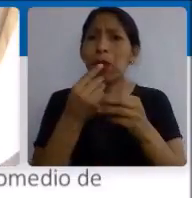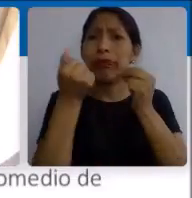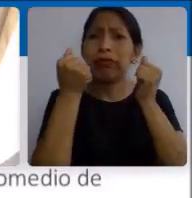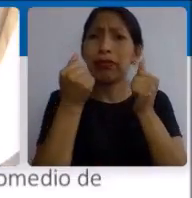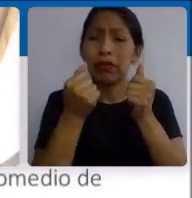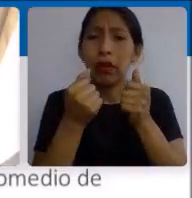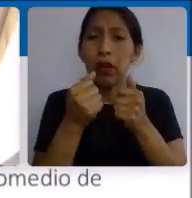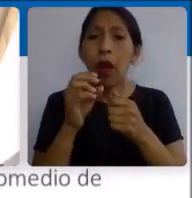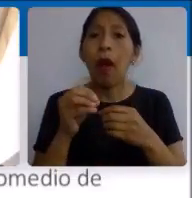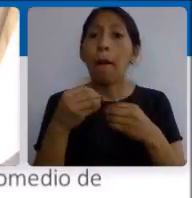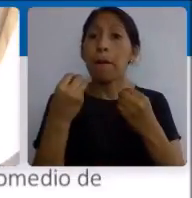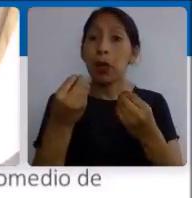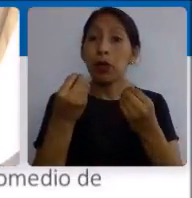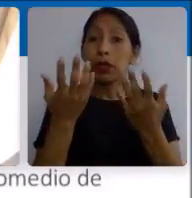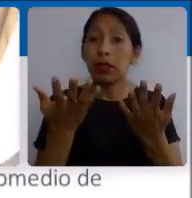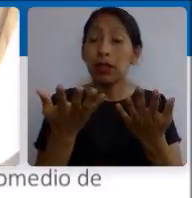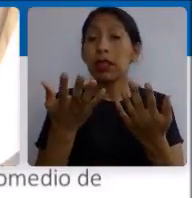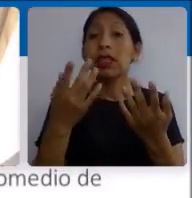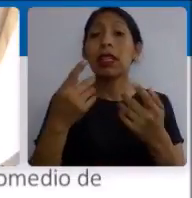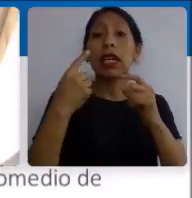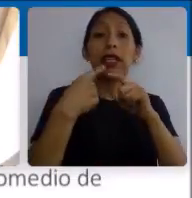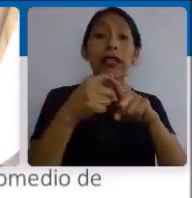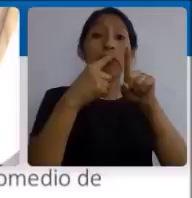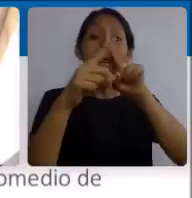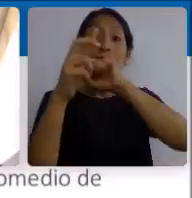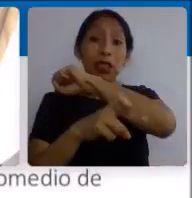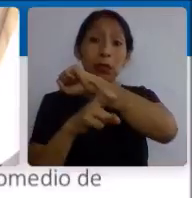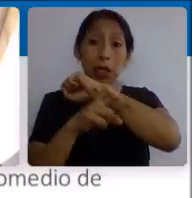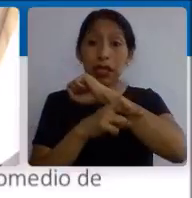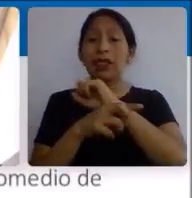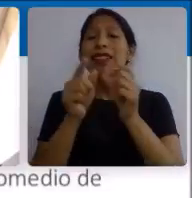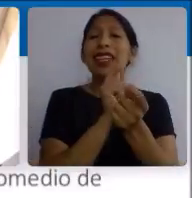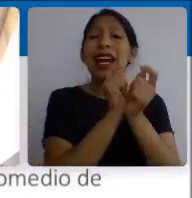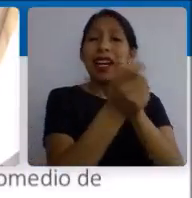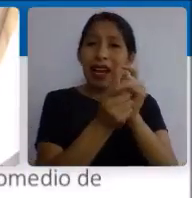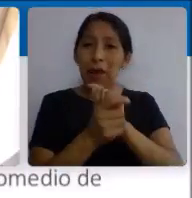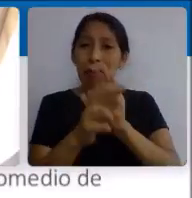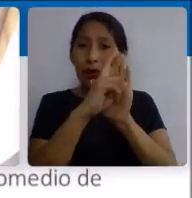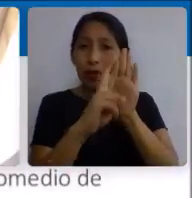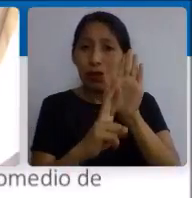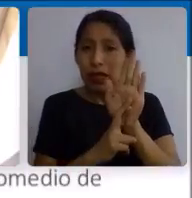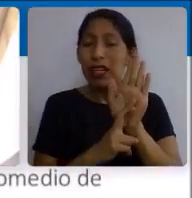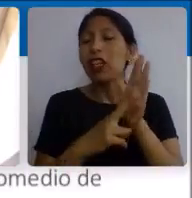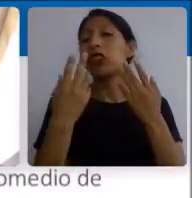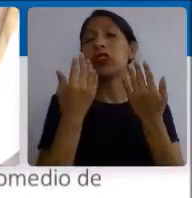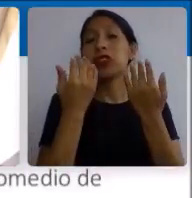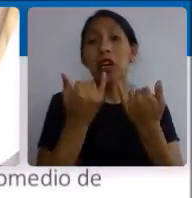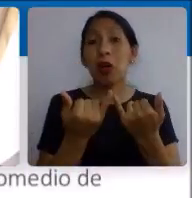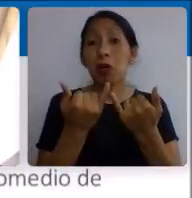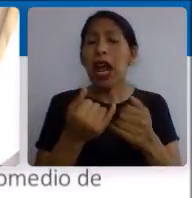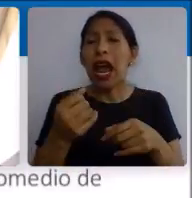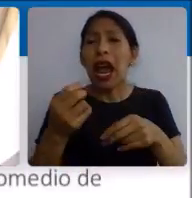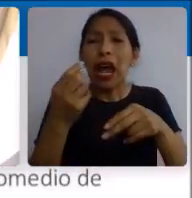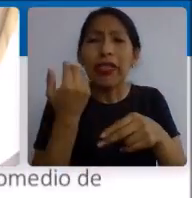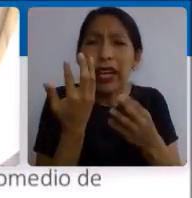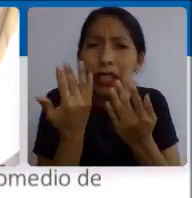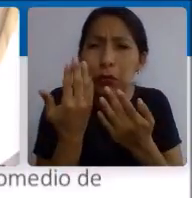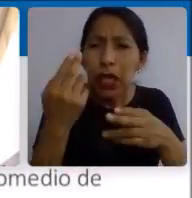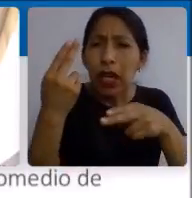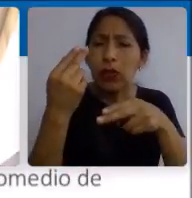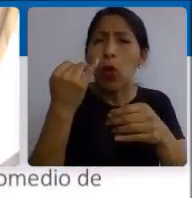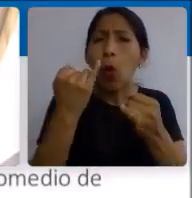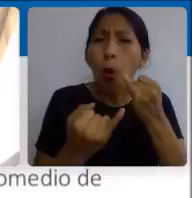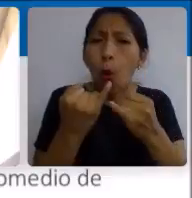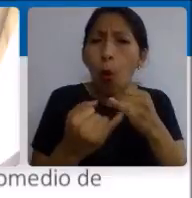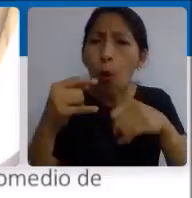están cambiando constantemente en diferentes países, prefieren reservar el último minuto, ¿no? Entonces uno tiene también que ver si es que